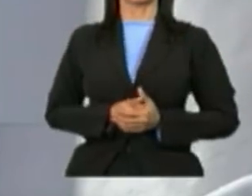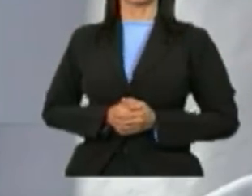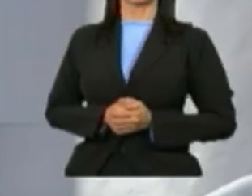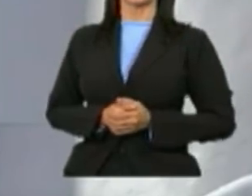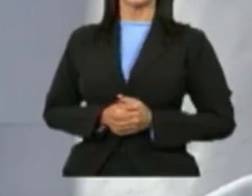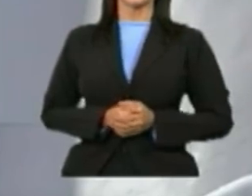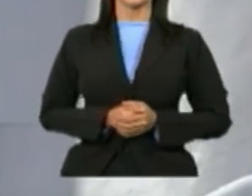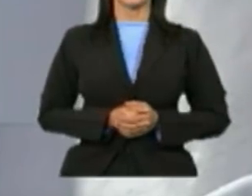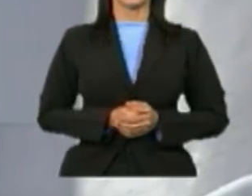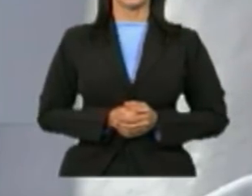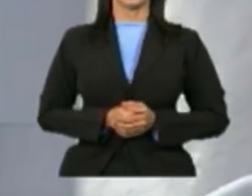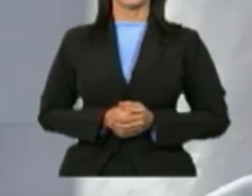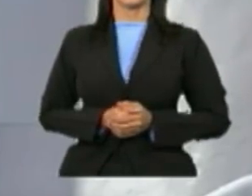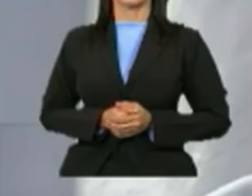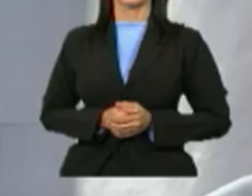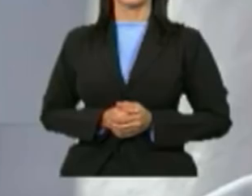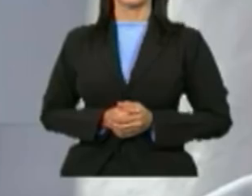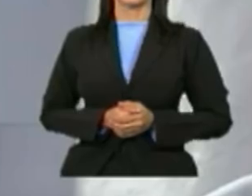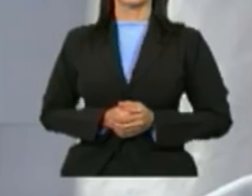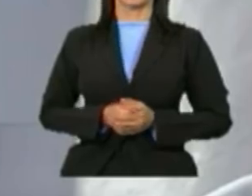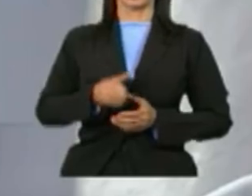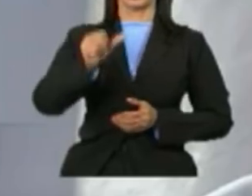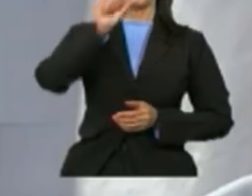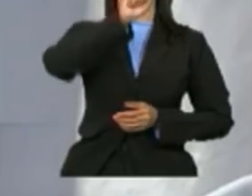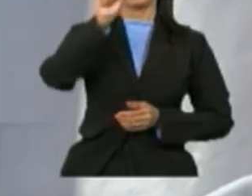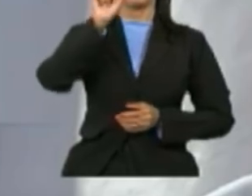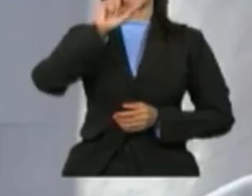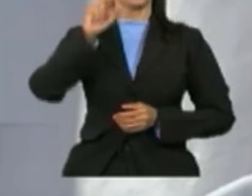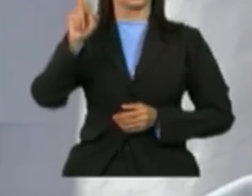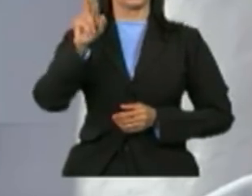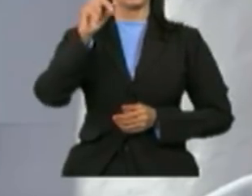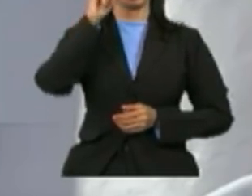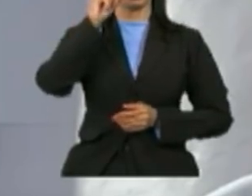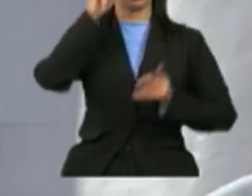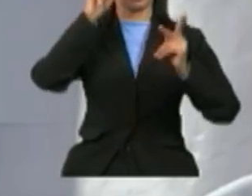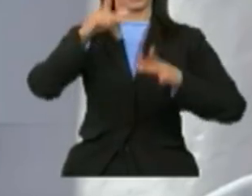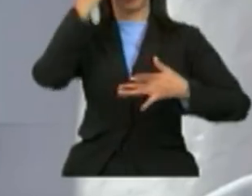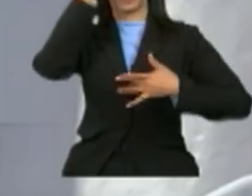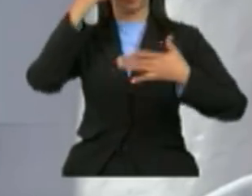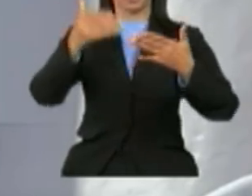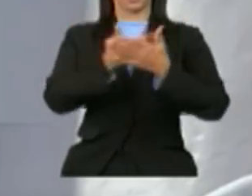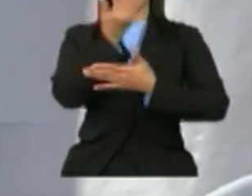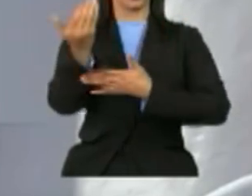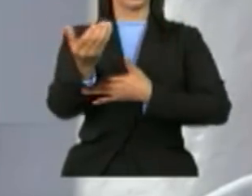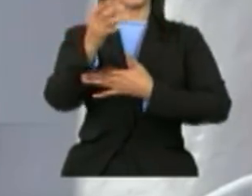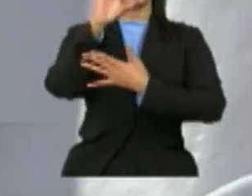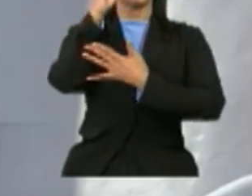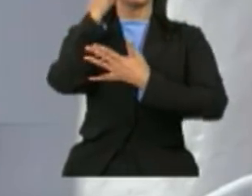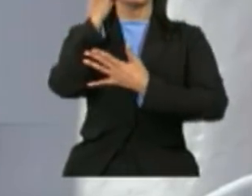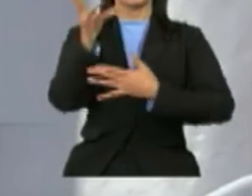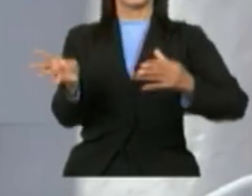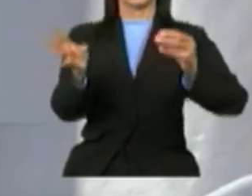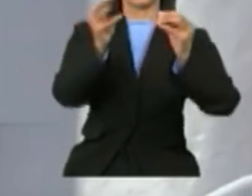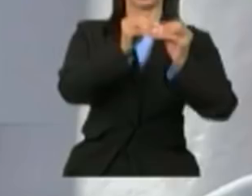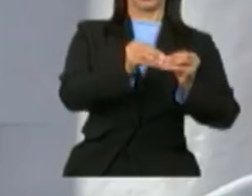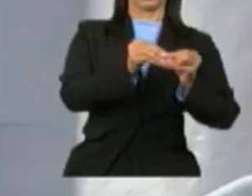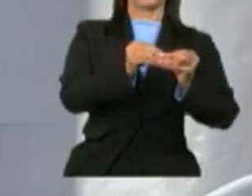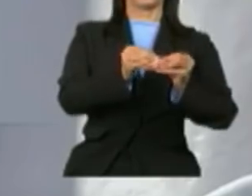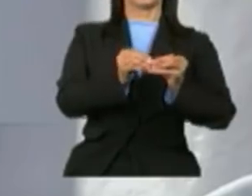fallecimientos nuevos. Santiago Rodríguez, un caso nuevo, 17